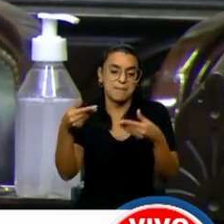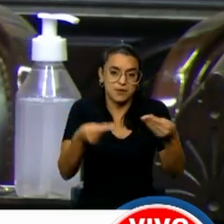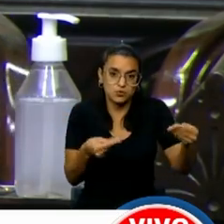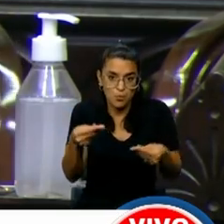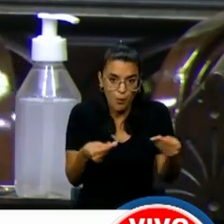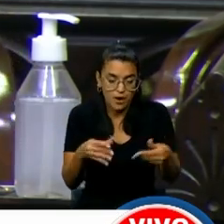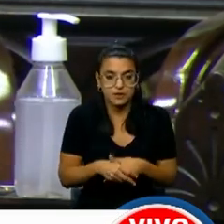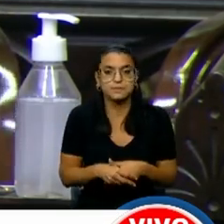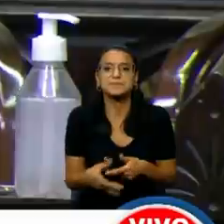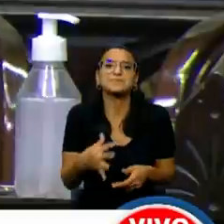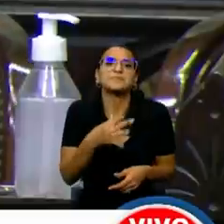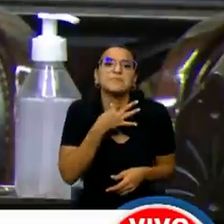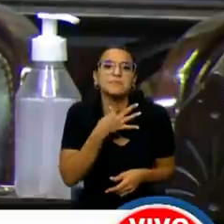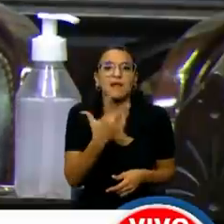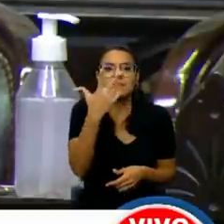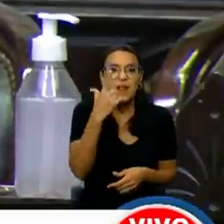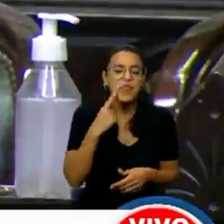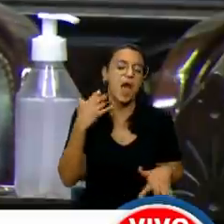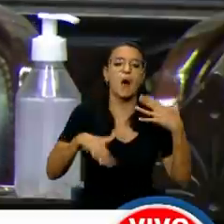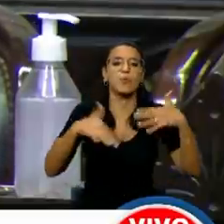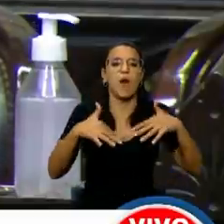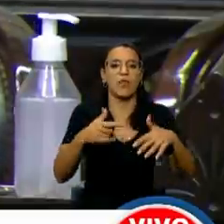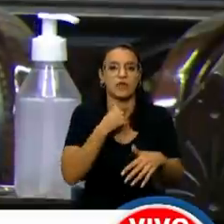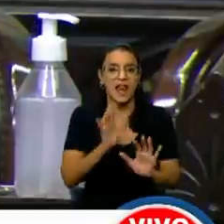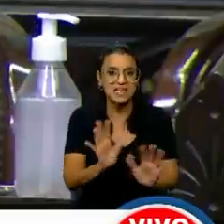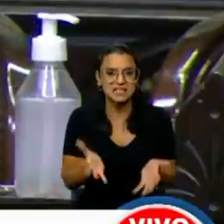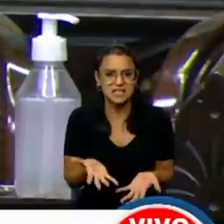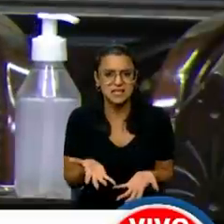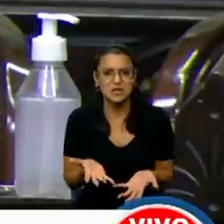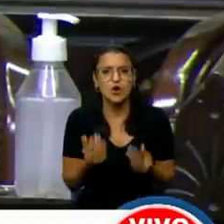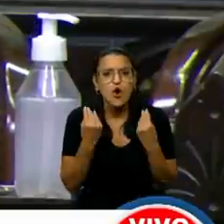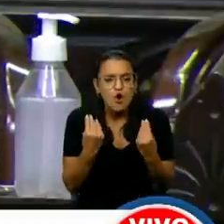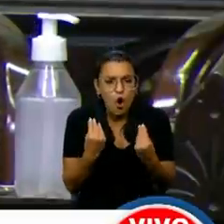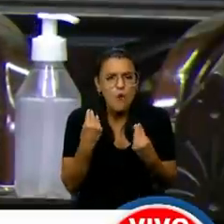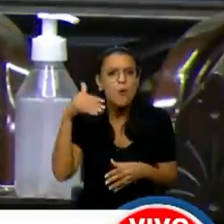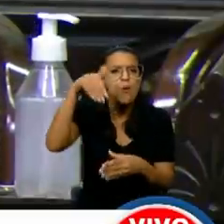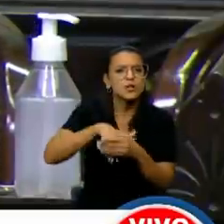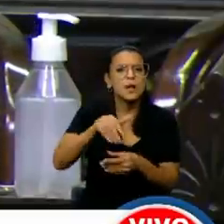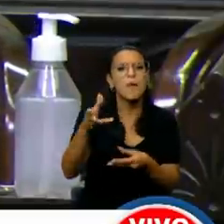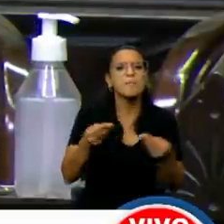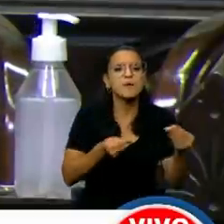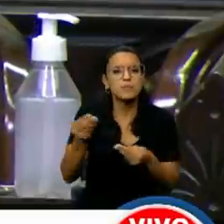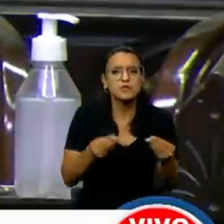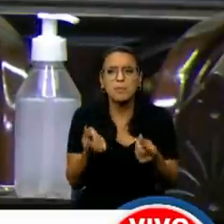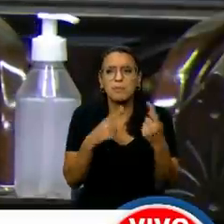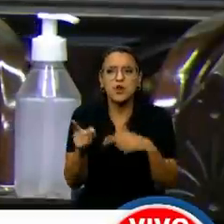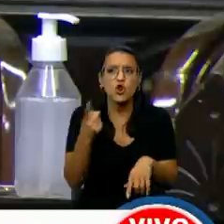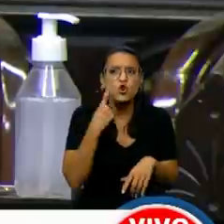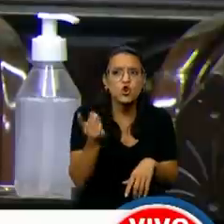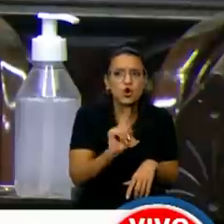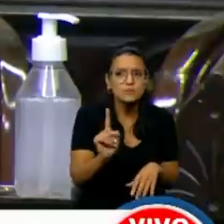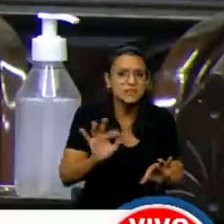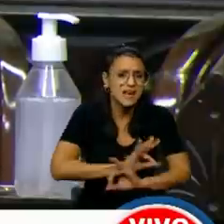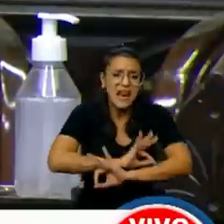y prefieren hacerlo en tres días a las apuradas como vamos a votar un presupuesto sin conocer absolutamente